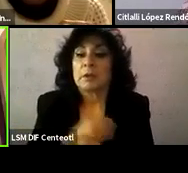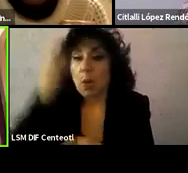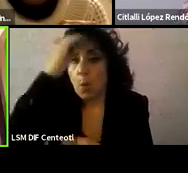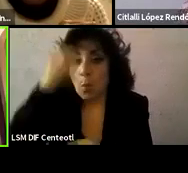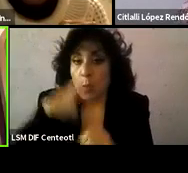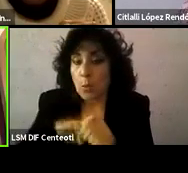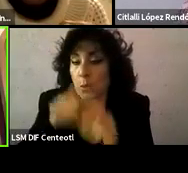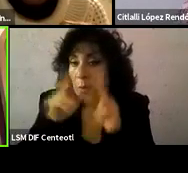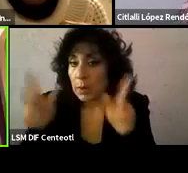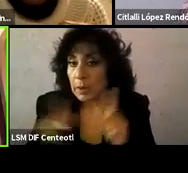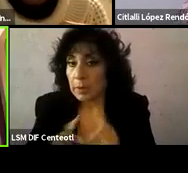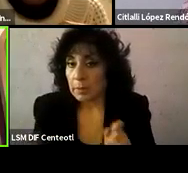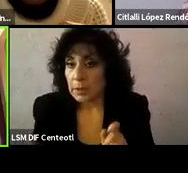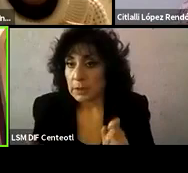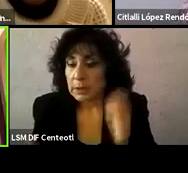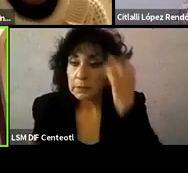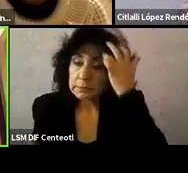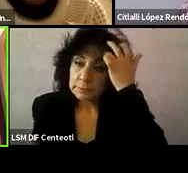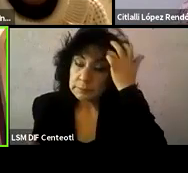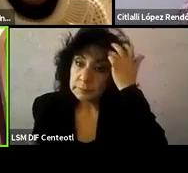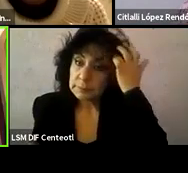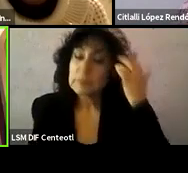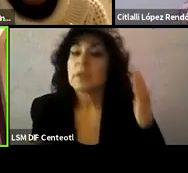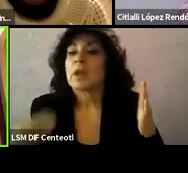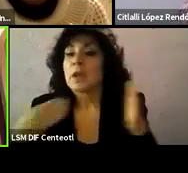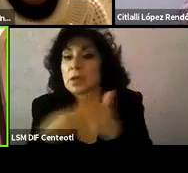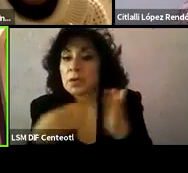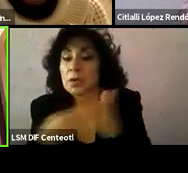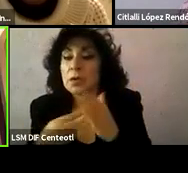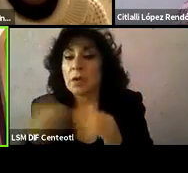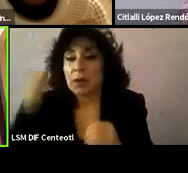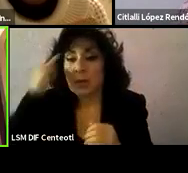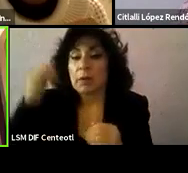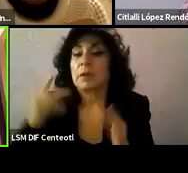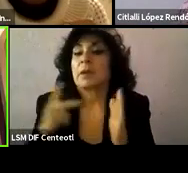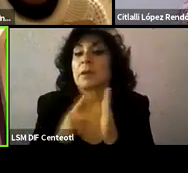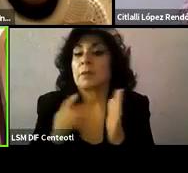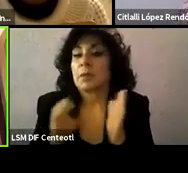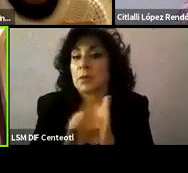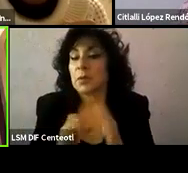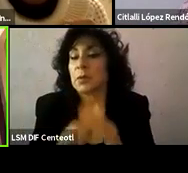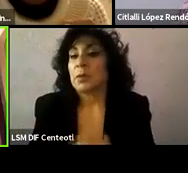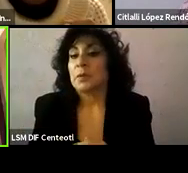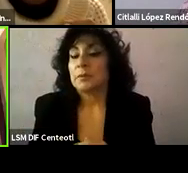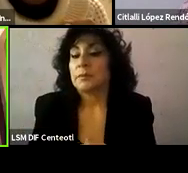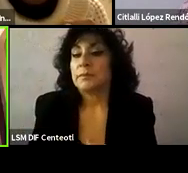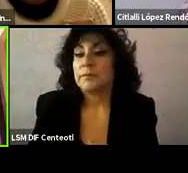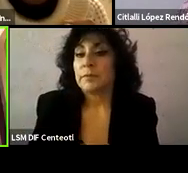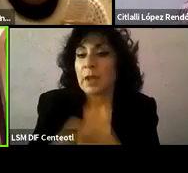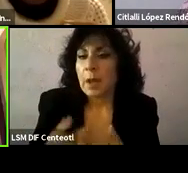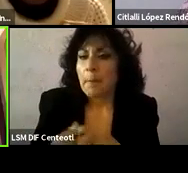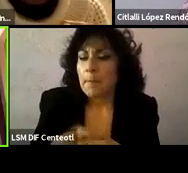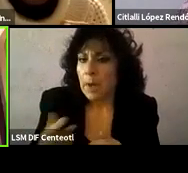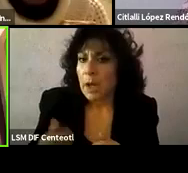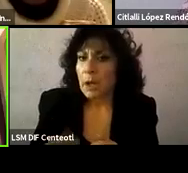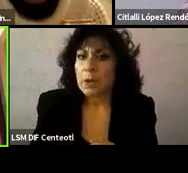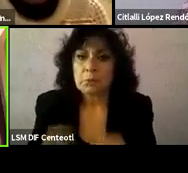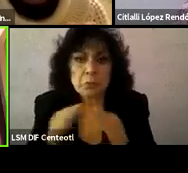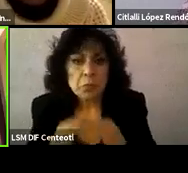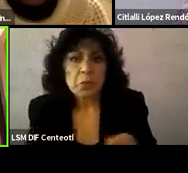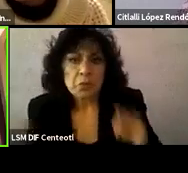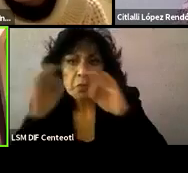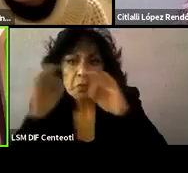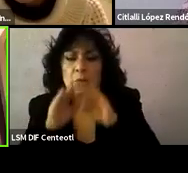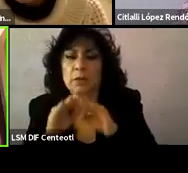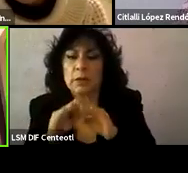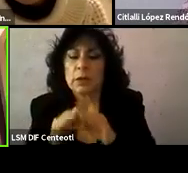esta noción del protocolo. Pero tenemos que ver qué les pasa a los maestros y las maestras. O sea, ellos también viven